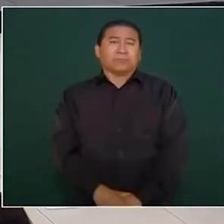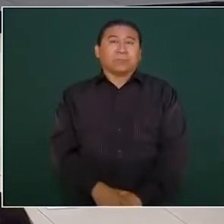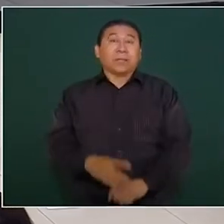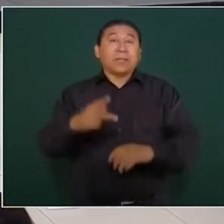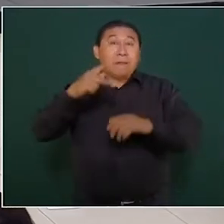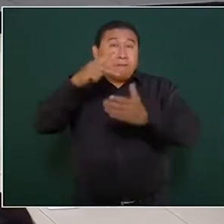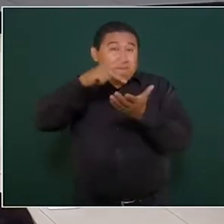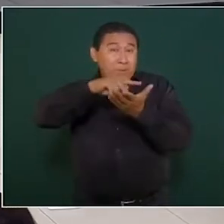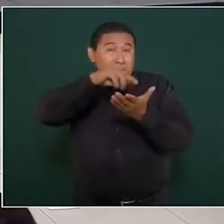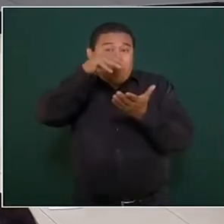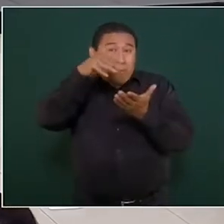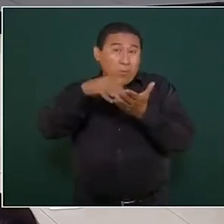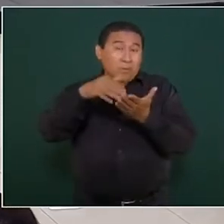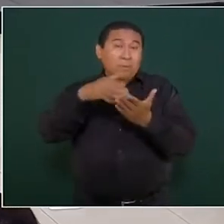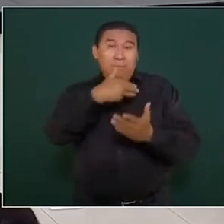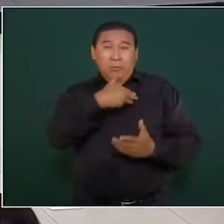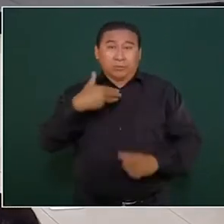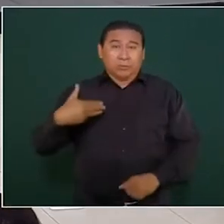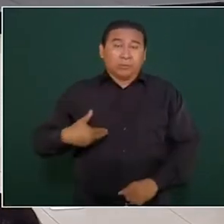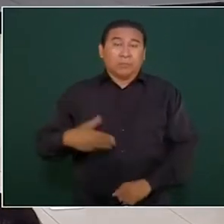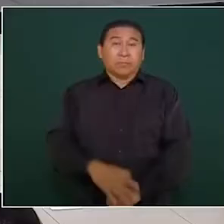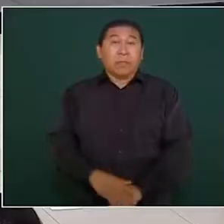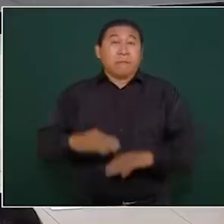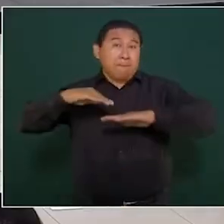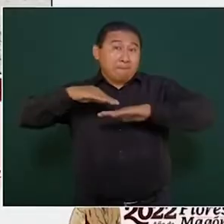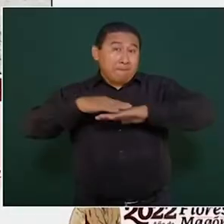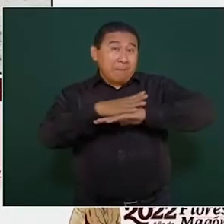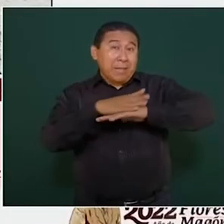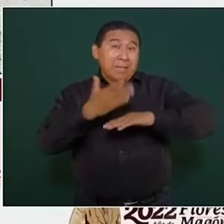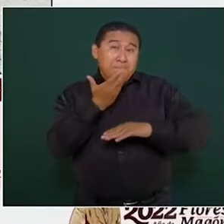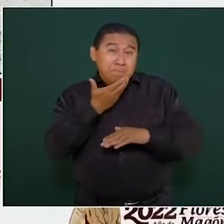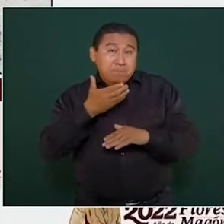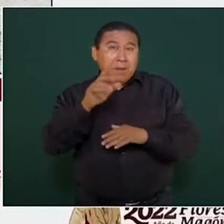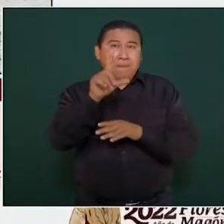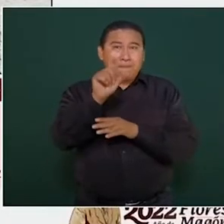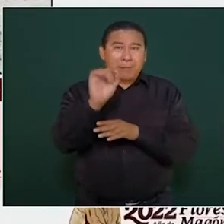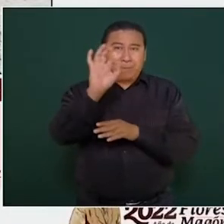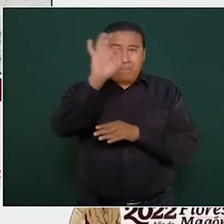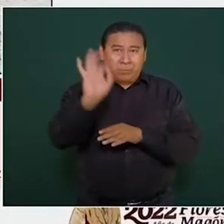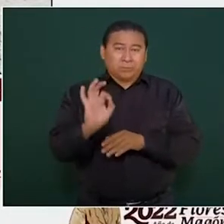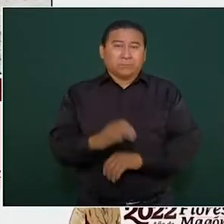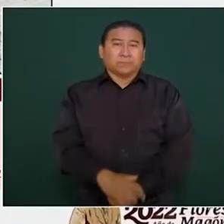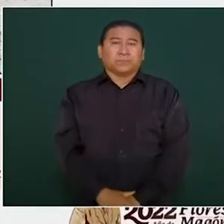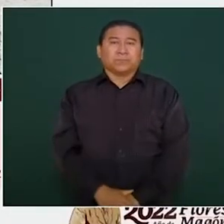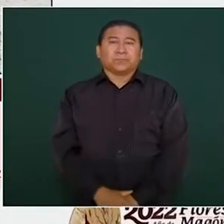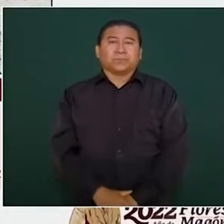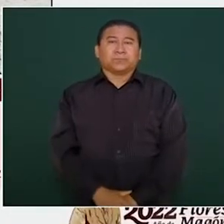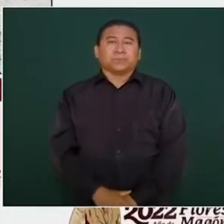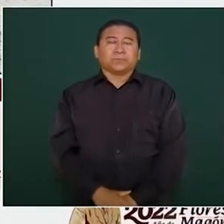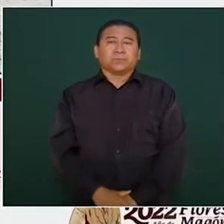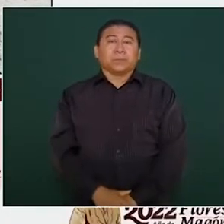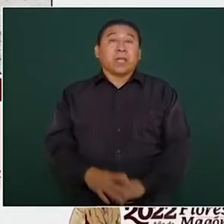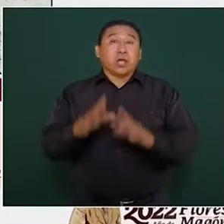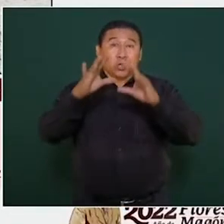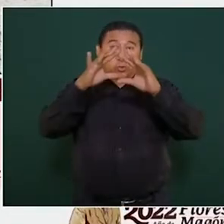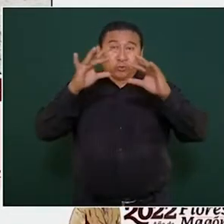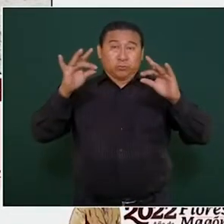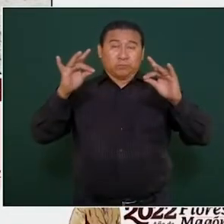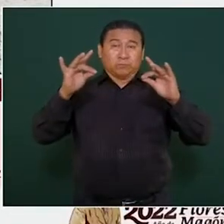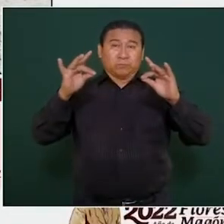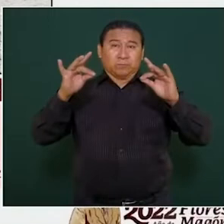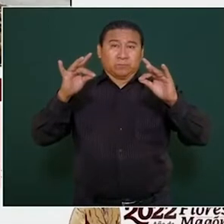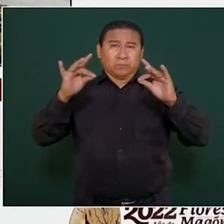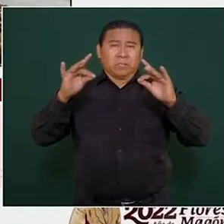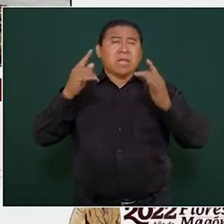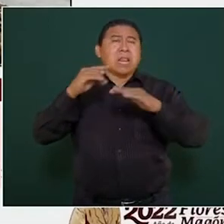puerto morelos en el municipio de por su modelo en la playa pelícano es un 20 por ciento la que sigue en cozumel en la